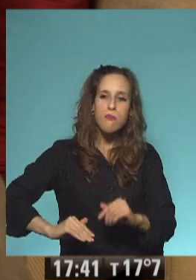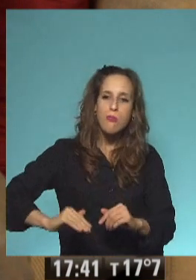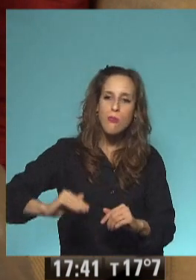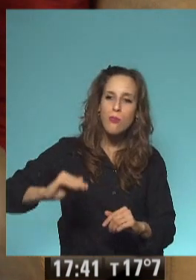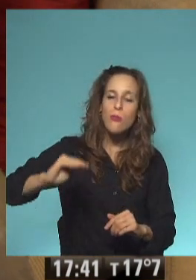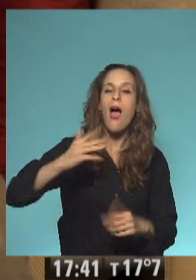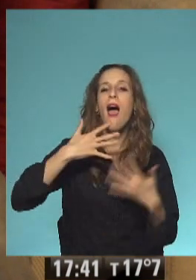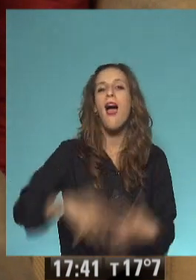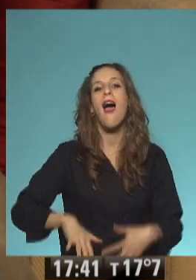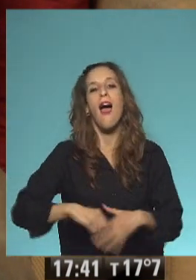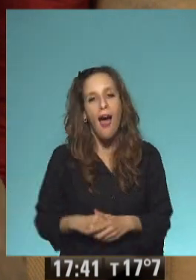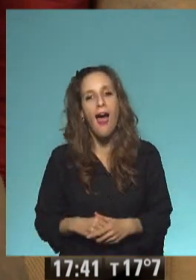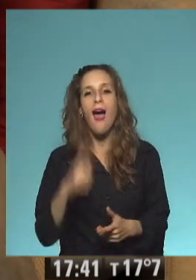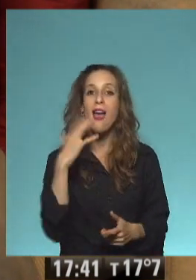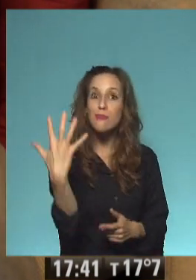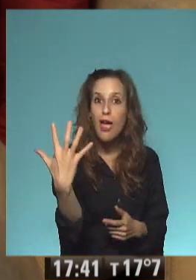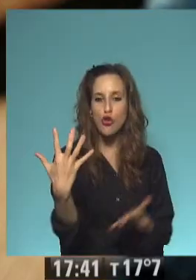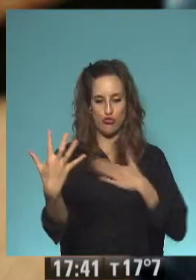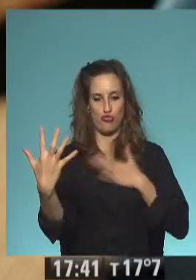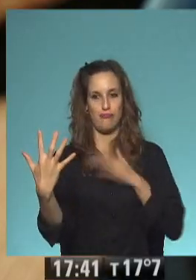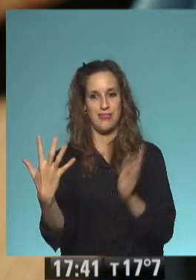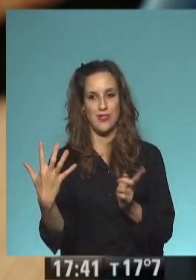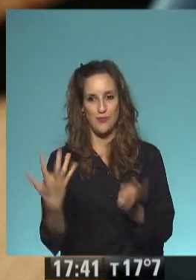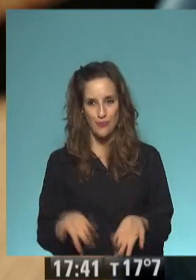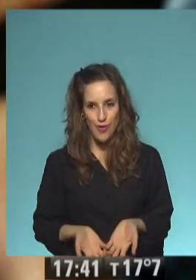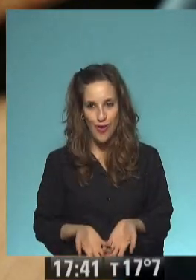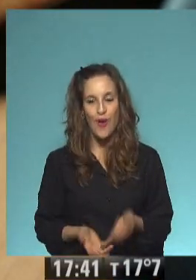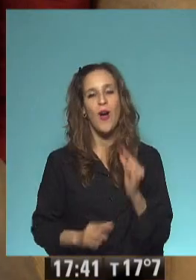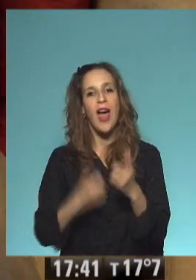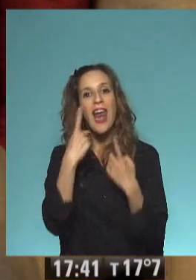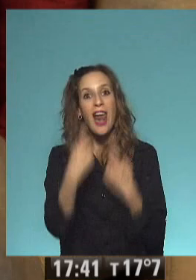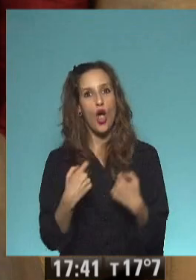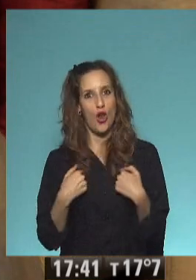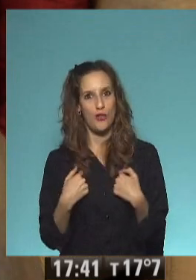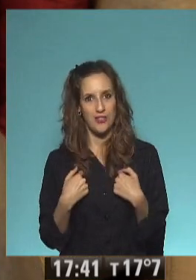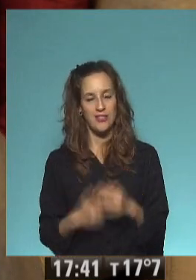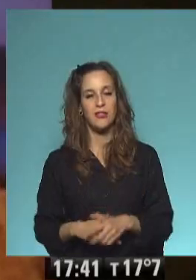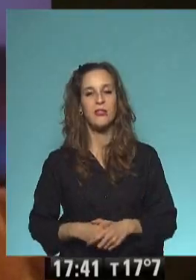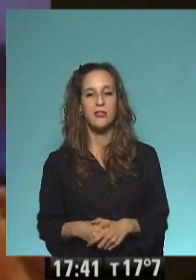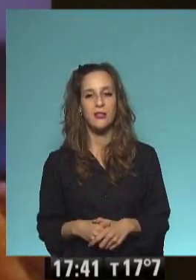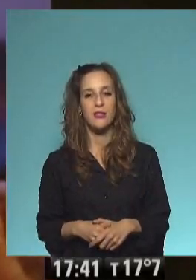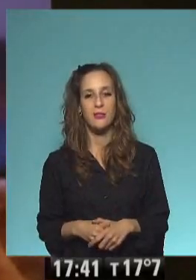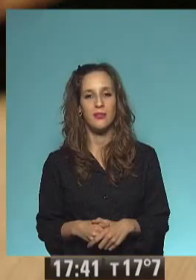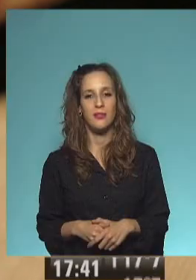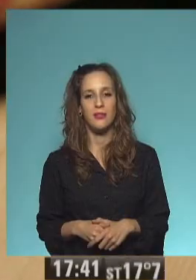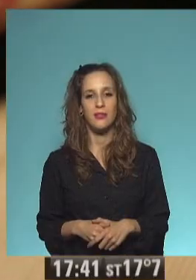que la imagen que ven reflejada es la de ellos. Se empiezan a reconocer.